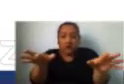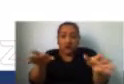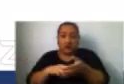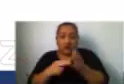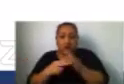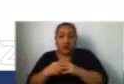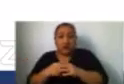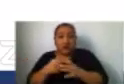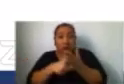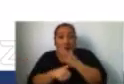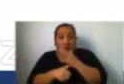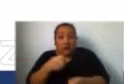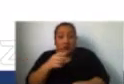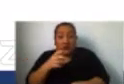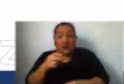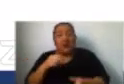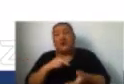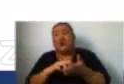mesas pasa por